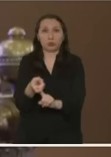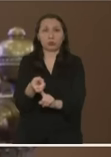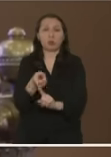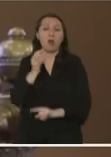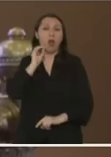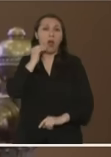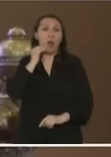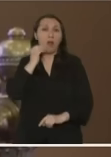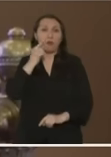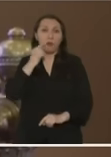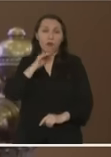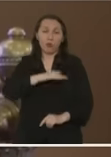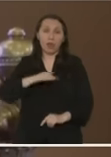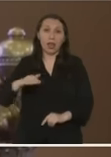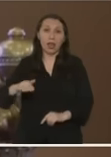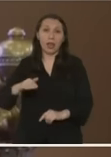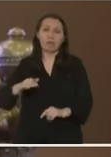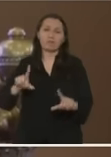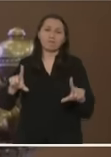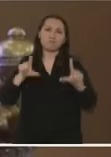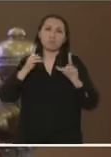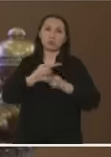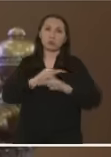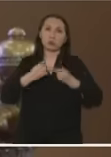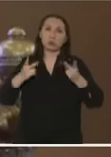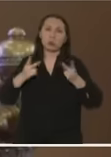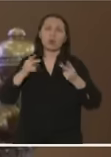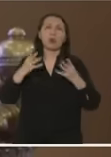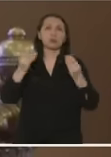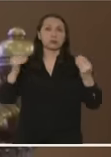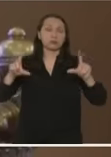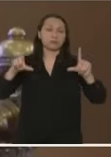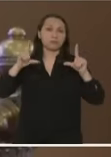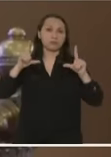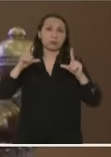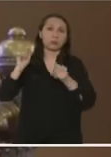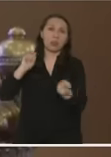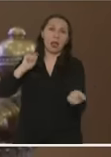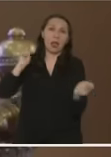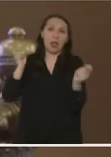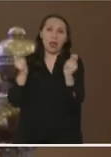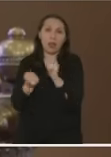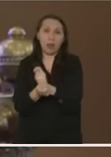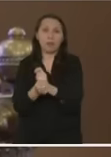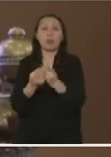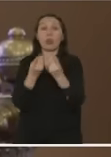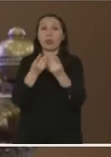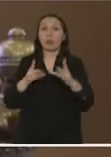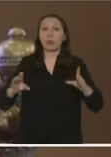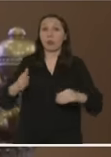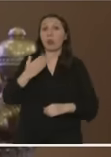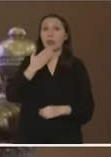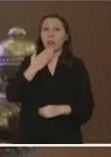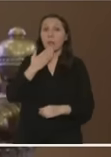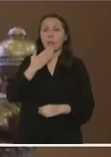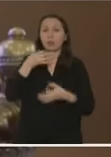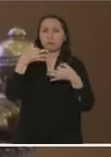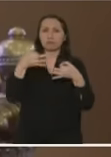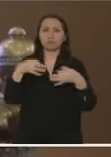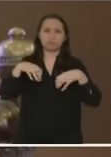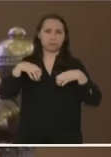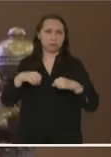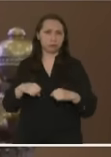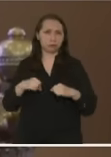un abuelo, una figura pública que fue protagonista de nuestra transición a la democracia y también de su